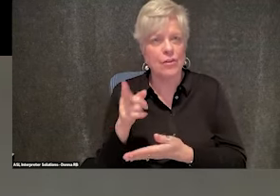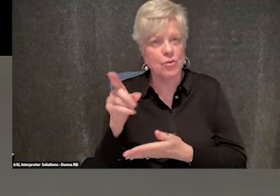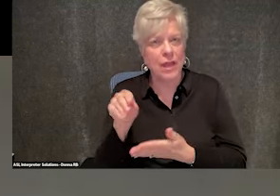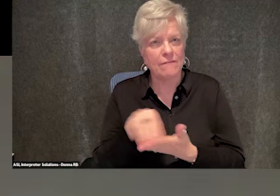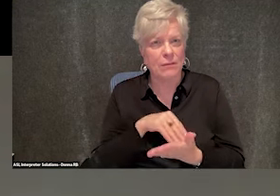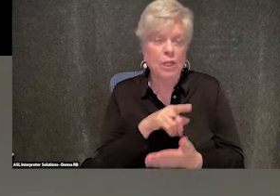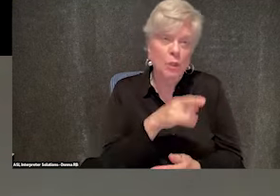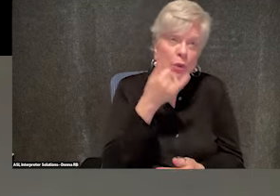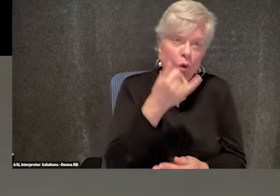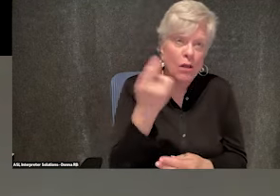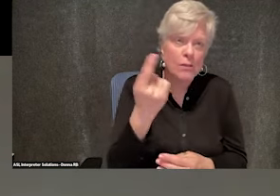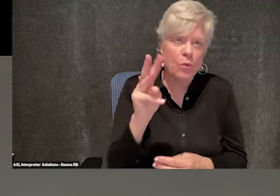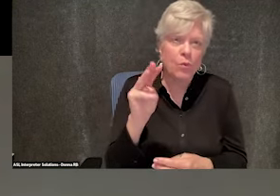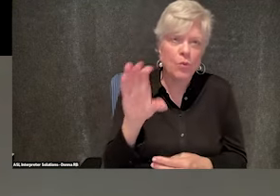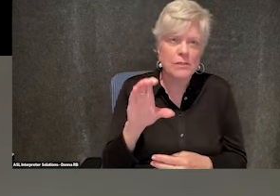sesiones.